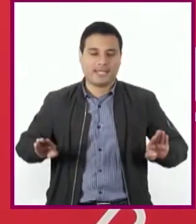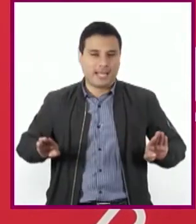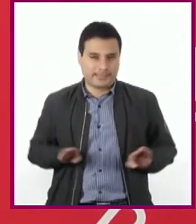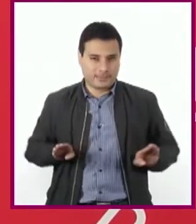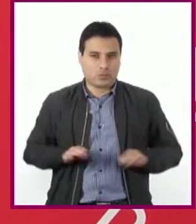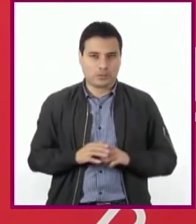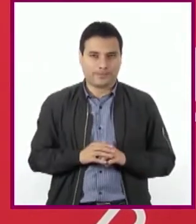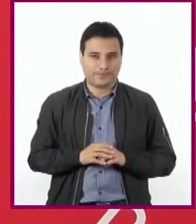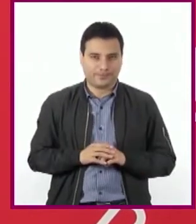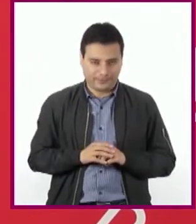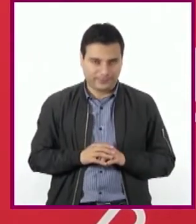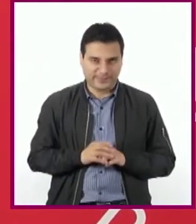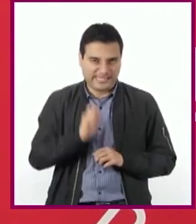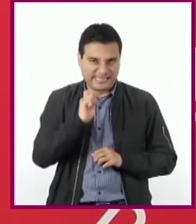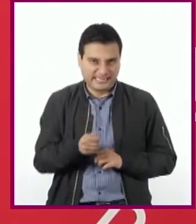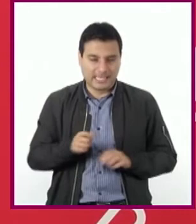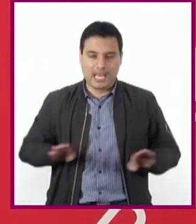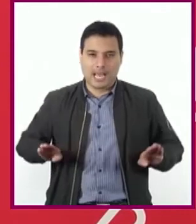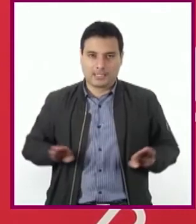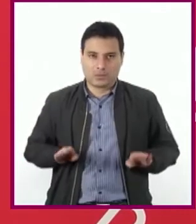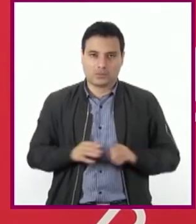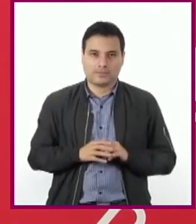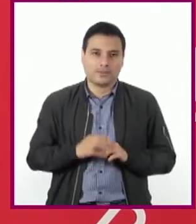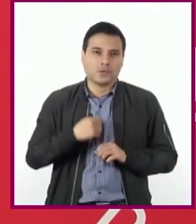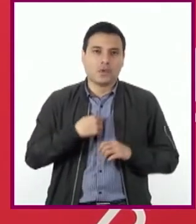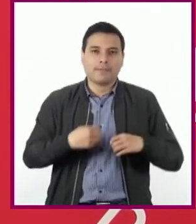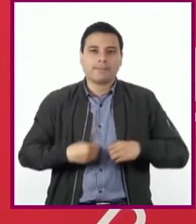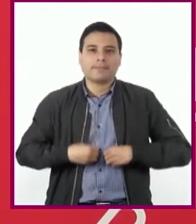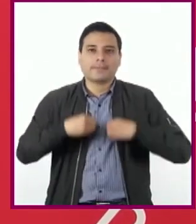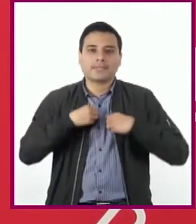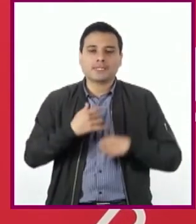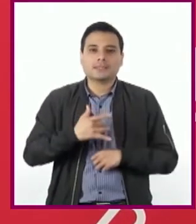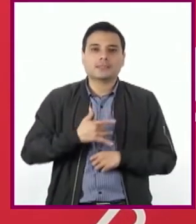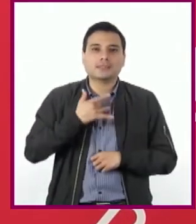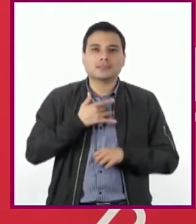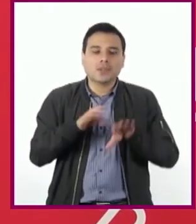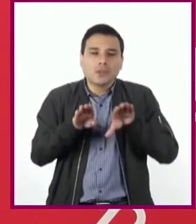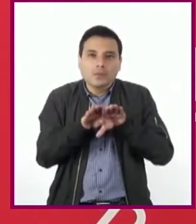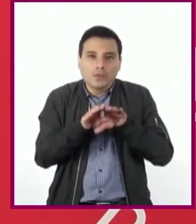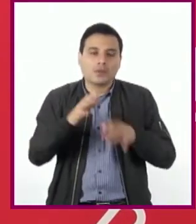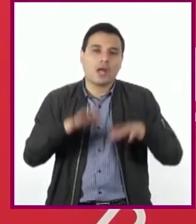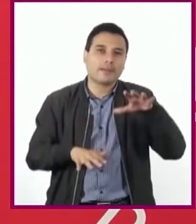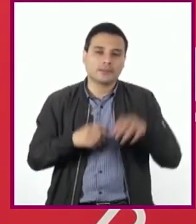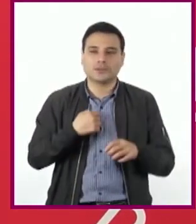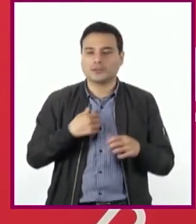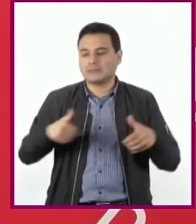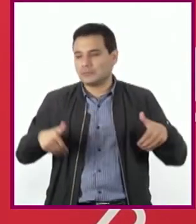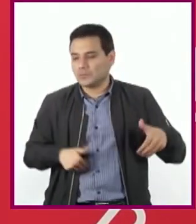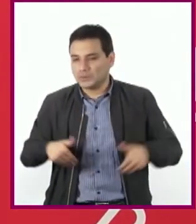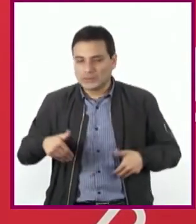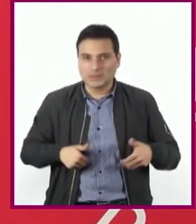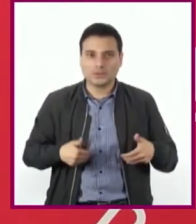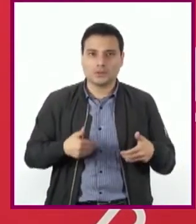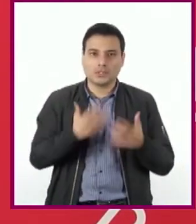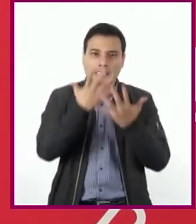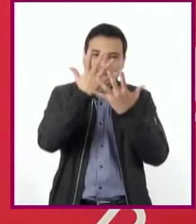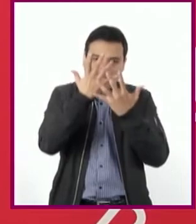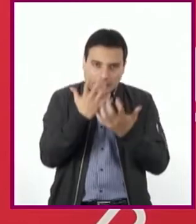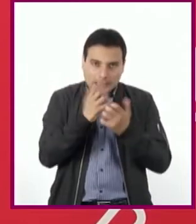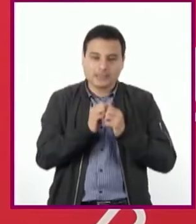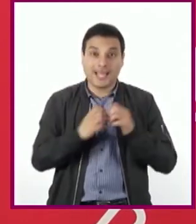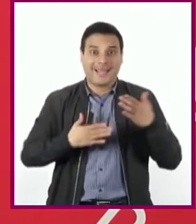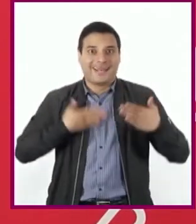Un estado de ánimo es una actitud ante la vida. A veces se pueden sentir molestos, melancólicos, alegres,